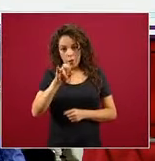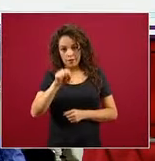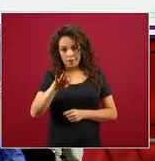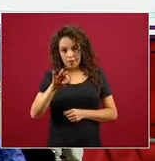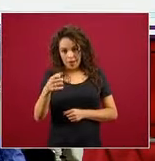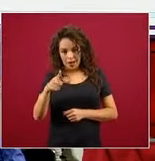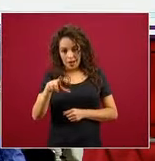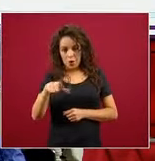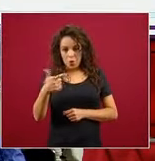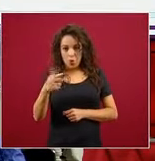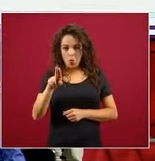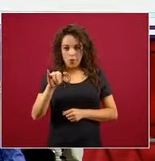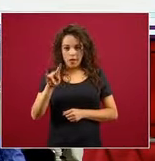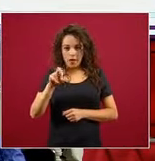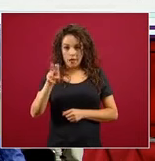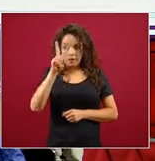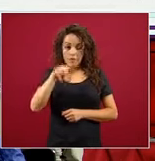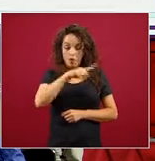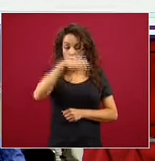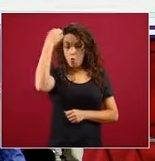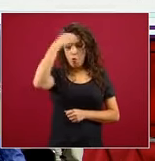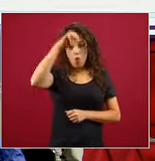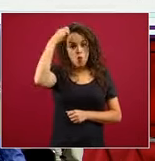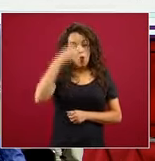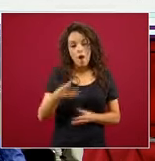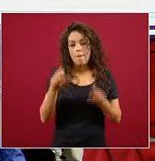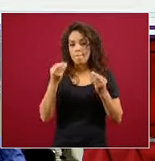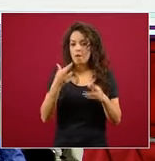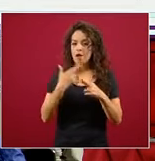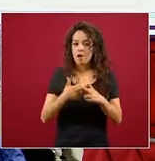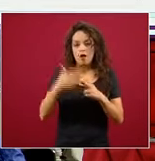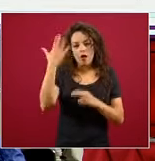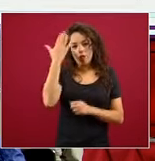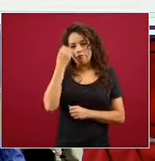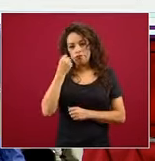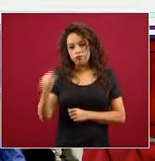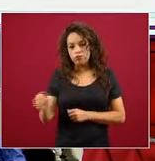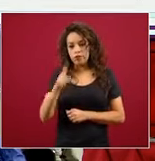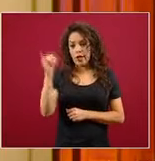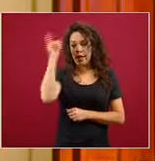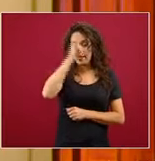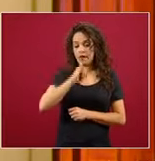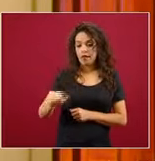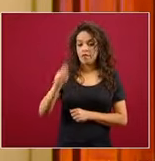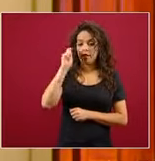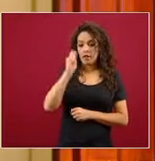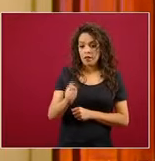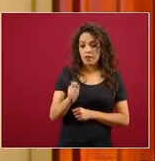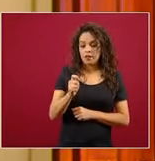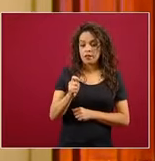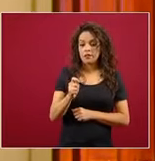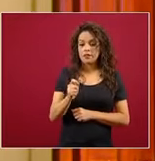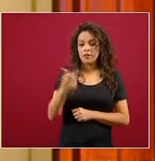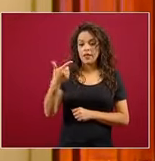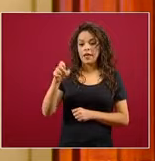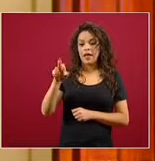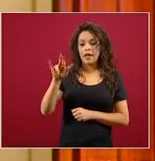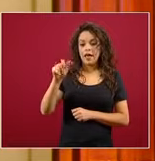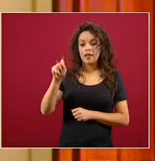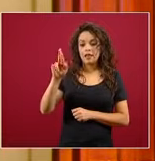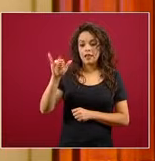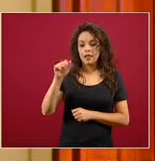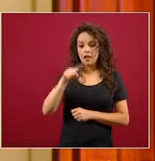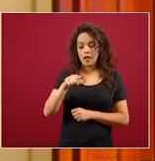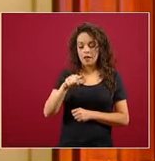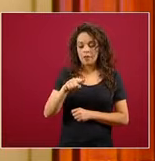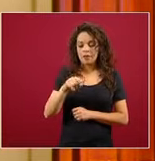también tiene una gran experiencia clínica, empezó también mucho tiempo como jefe del Departamento de Geriatría en el Instituto Nacional de Nutrición Salvador